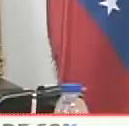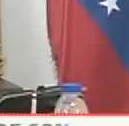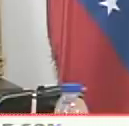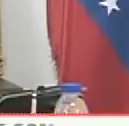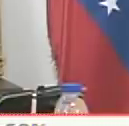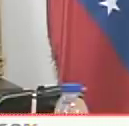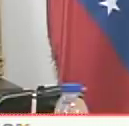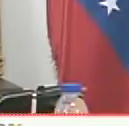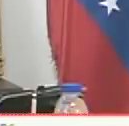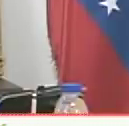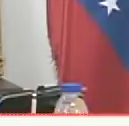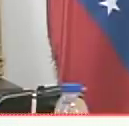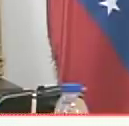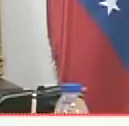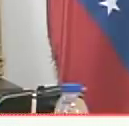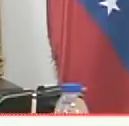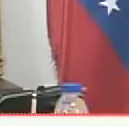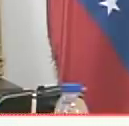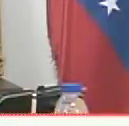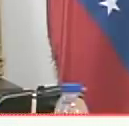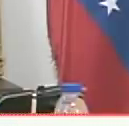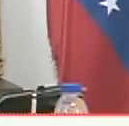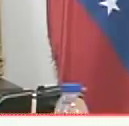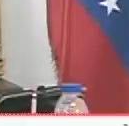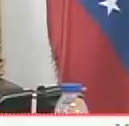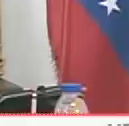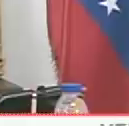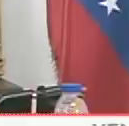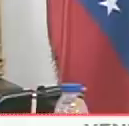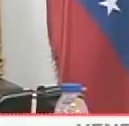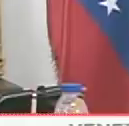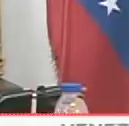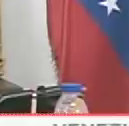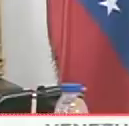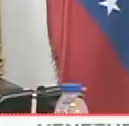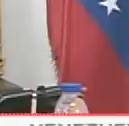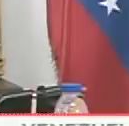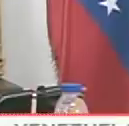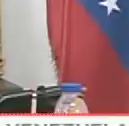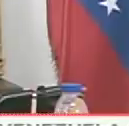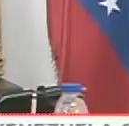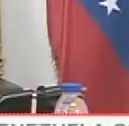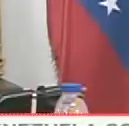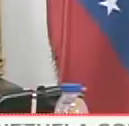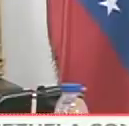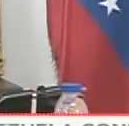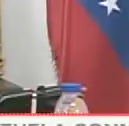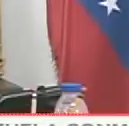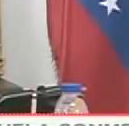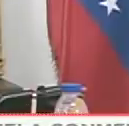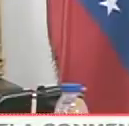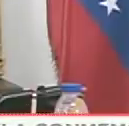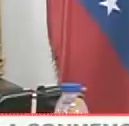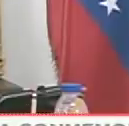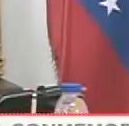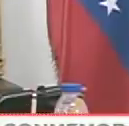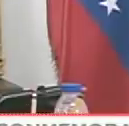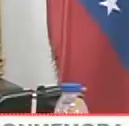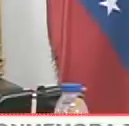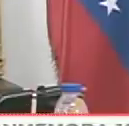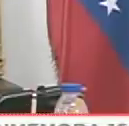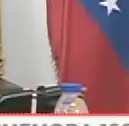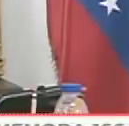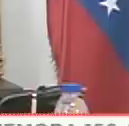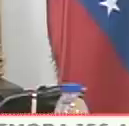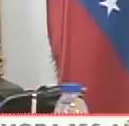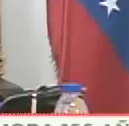de amor profundo por nuestra patria. Y el agradecimiento a toda la población venezolana, a todo